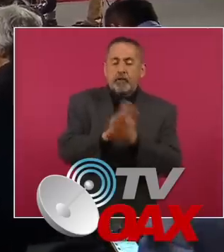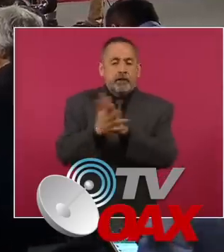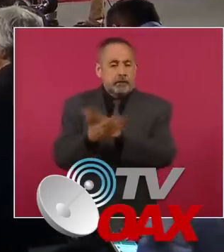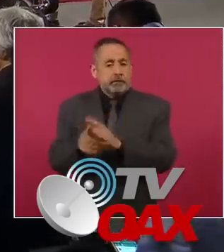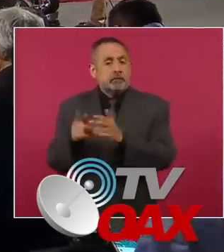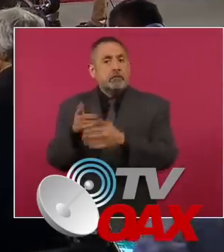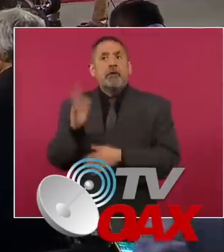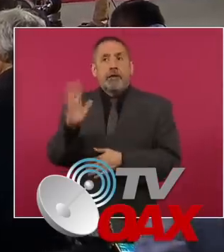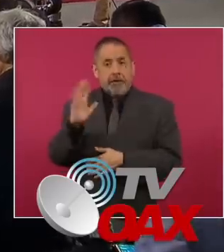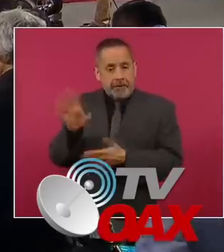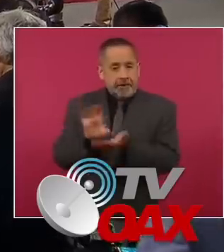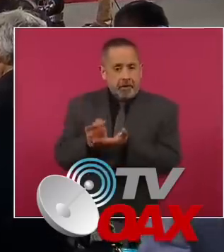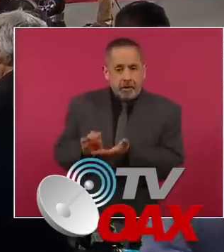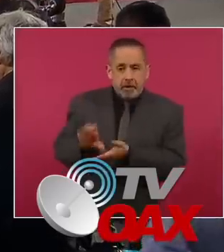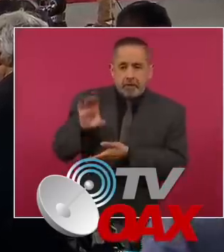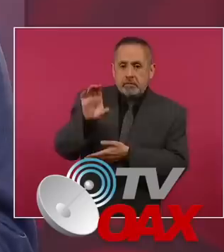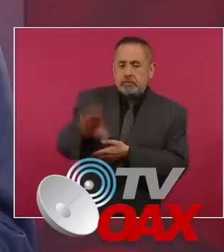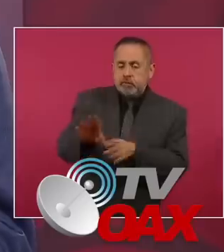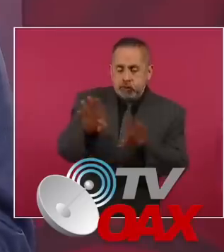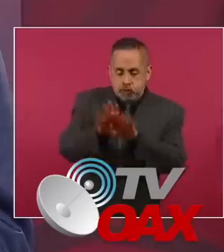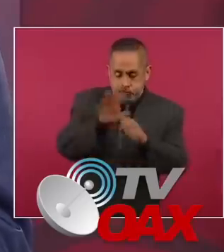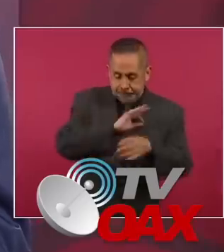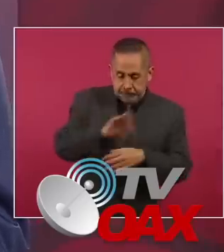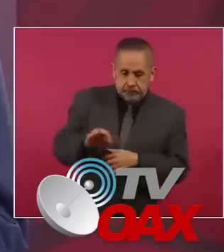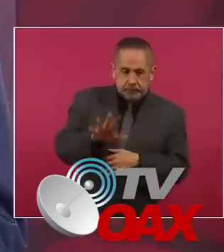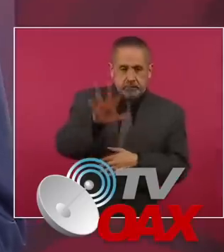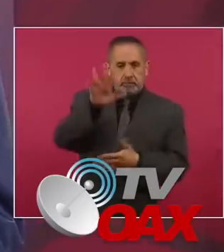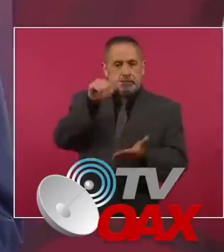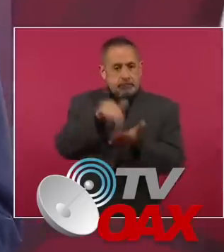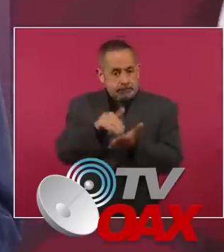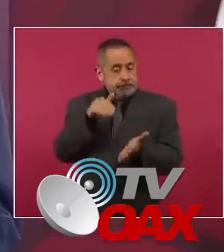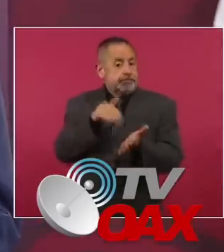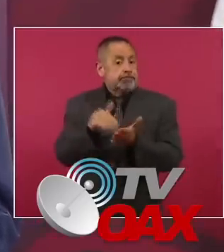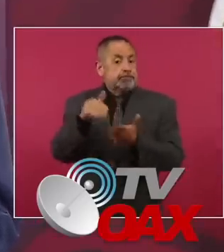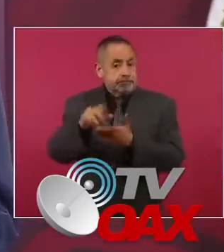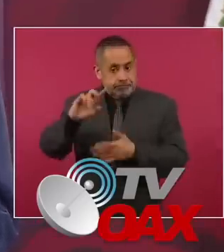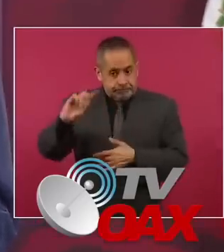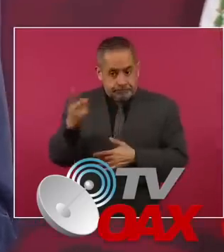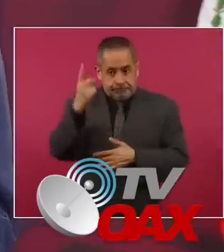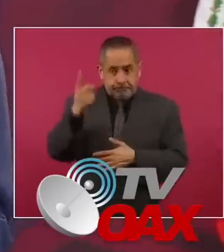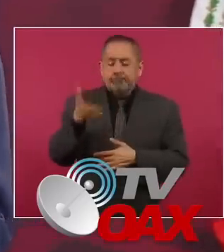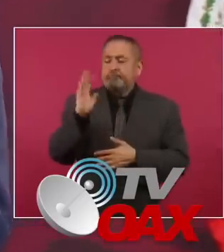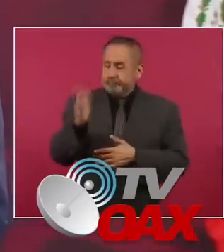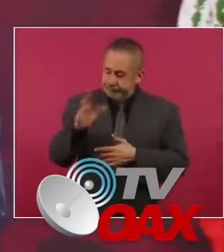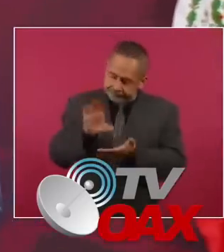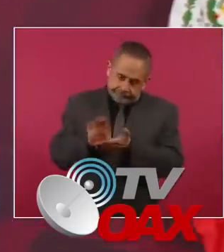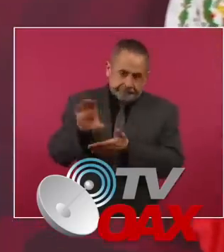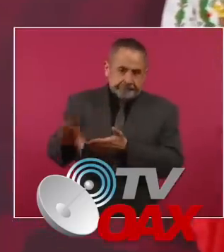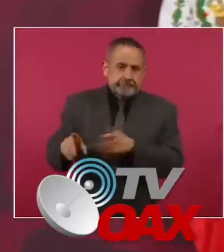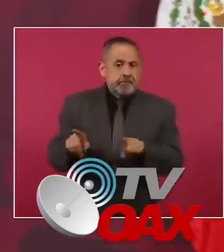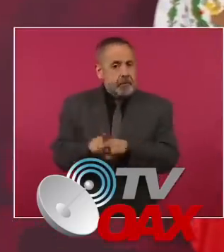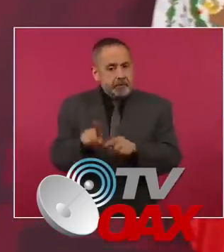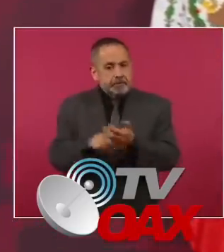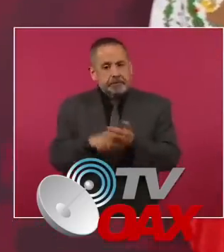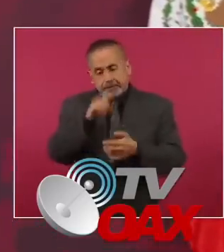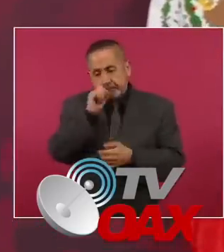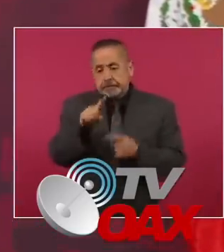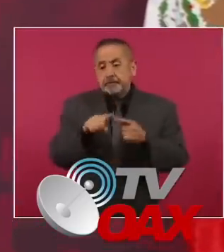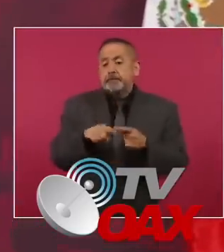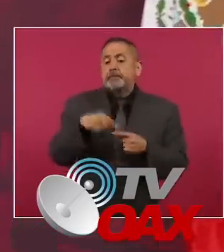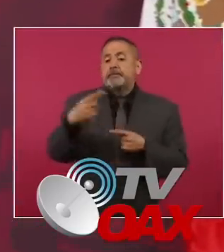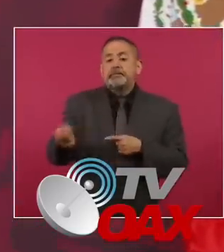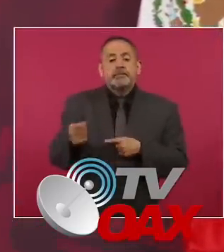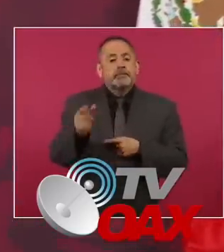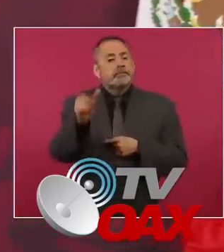inversión pues de alrededor de 5.000 millones de dólares, y del lado del Golfo,